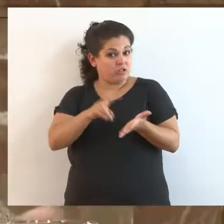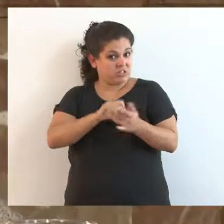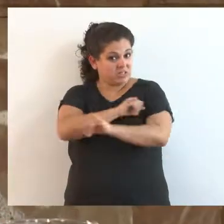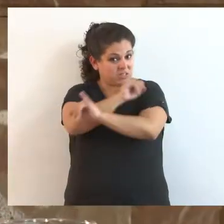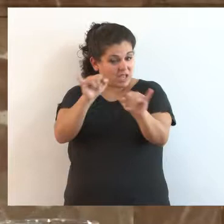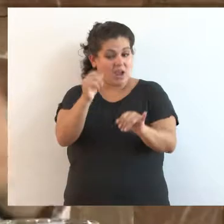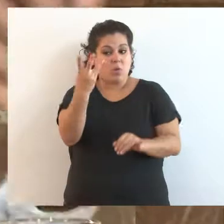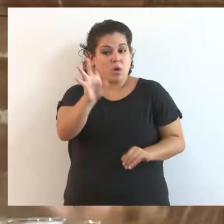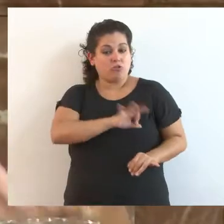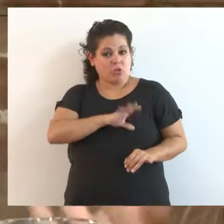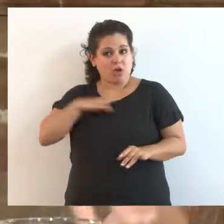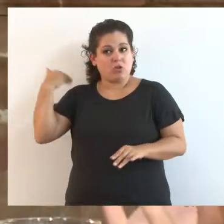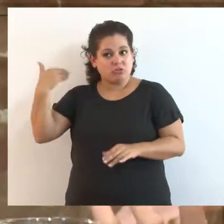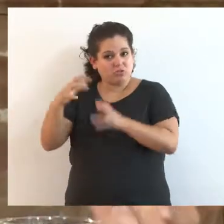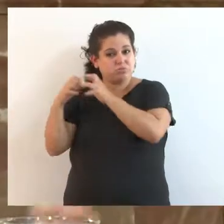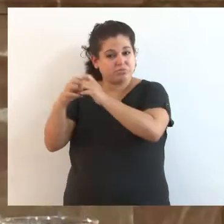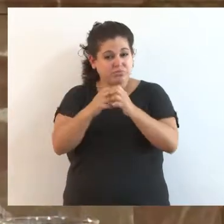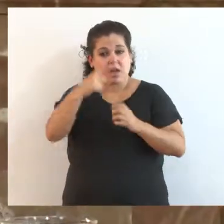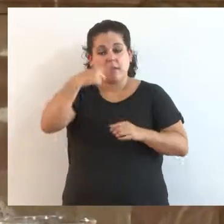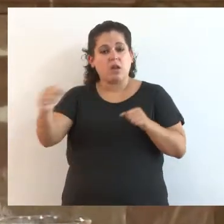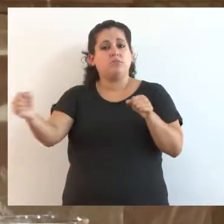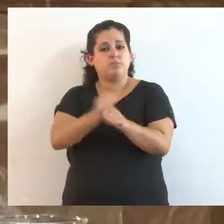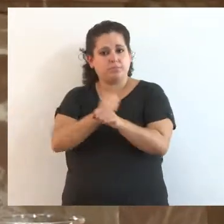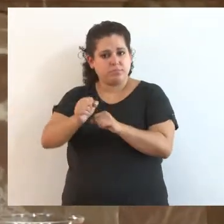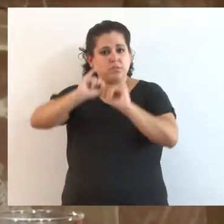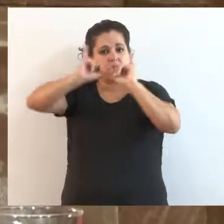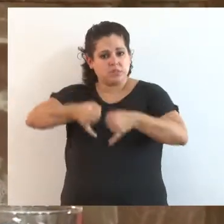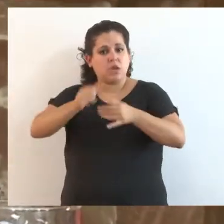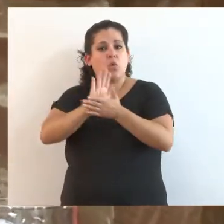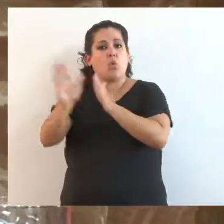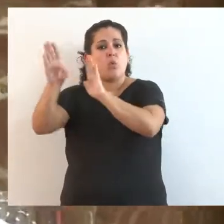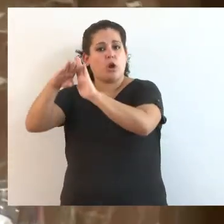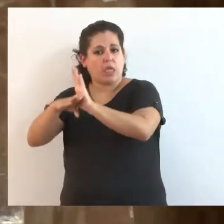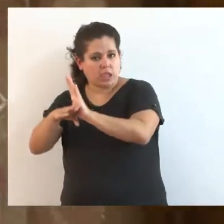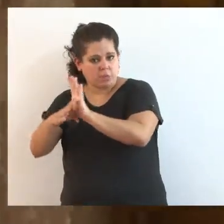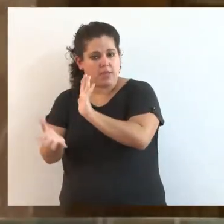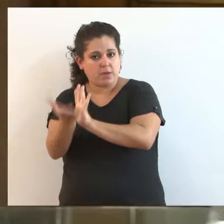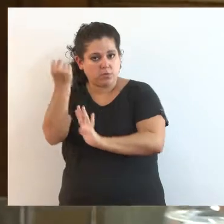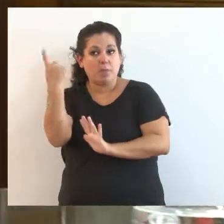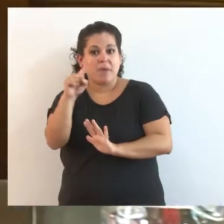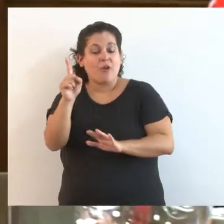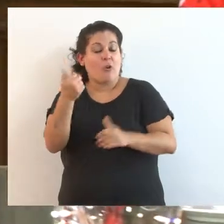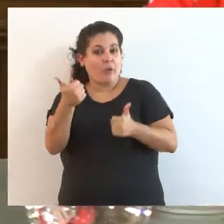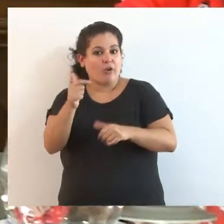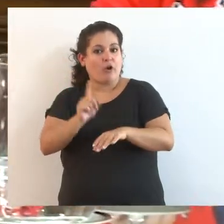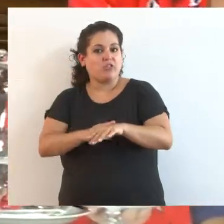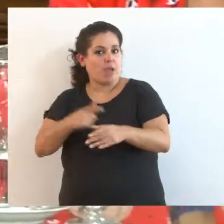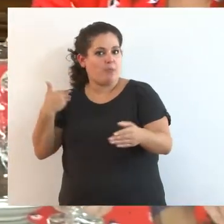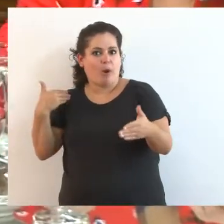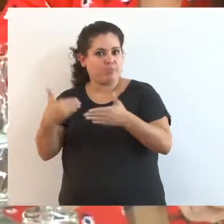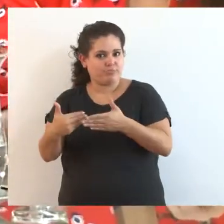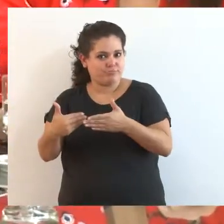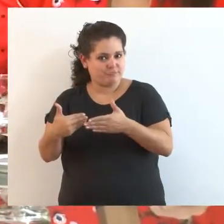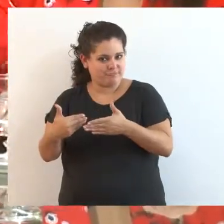noticia es que después de 4 años de debate finalmente se sancionó un nuevo régimen y la ventaja de eso es que acorta plazos. O